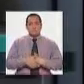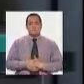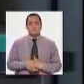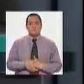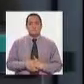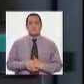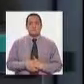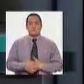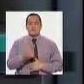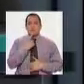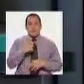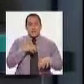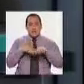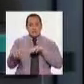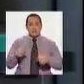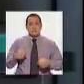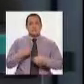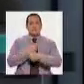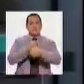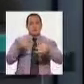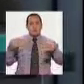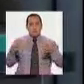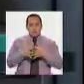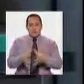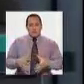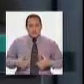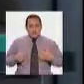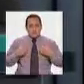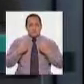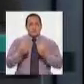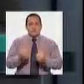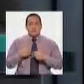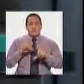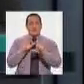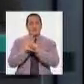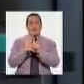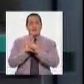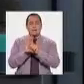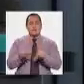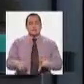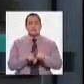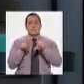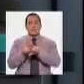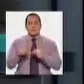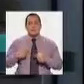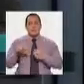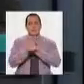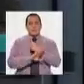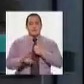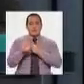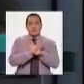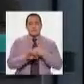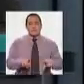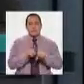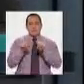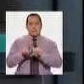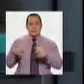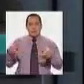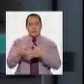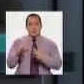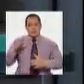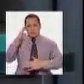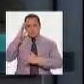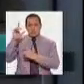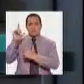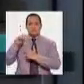es realizar todos los esfuerzos legales para defender precisamente al comando Chavín